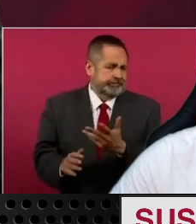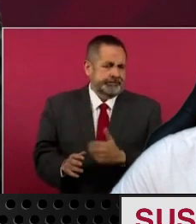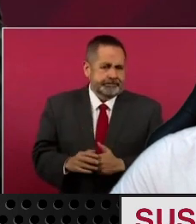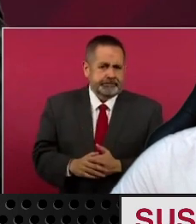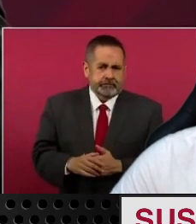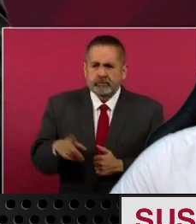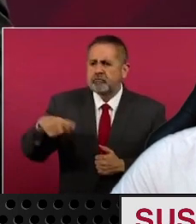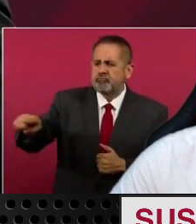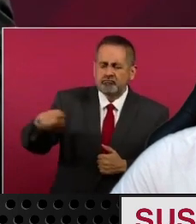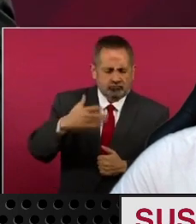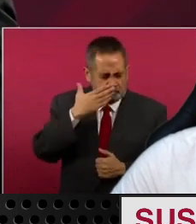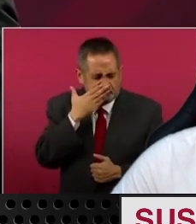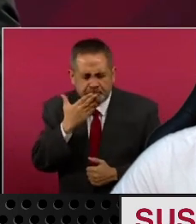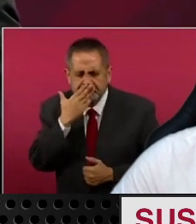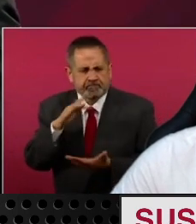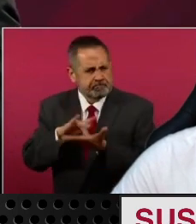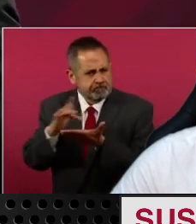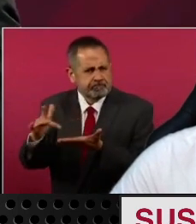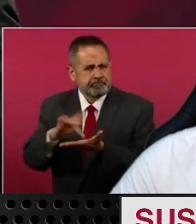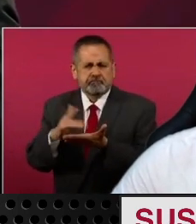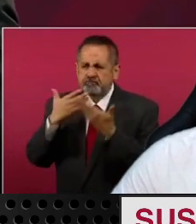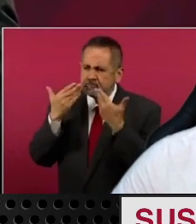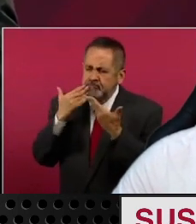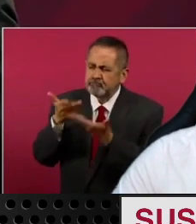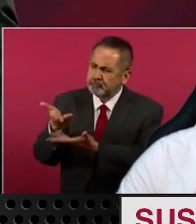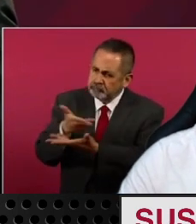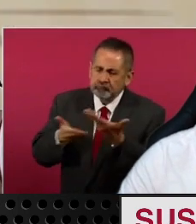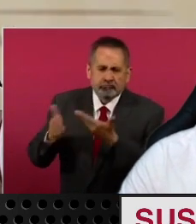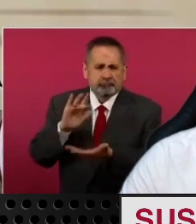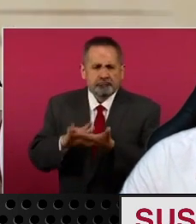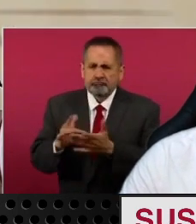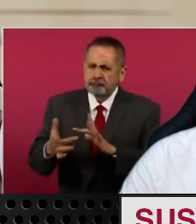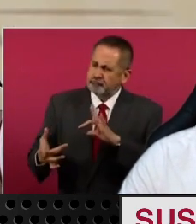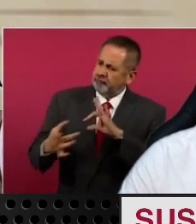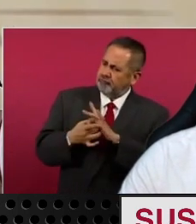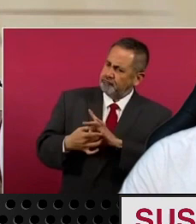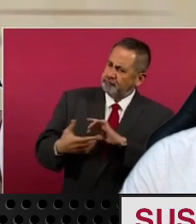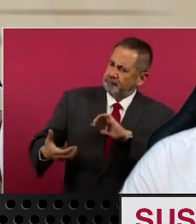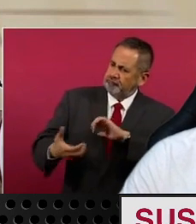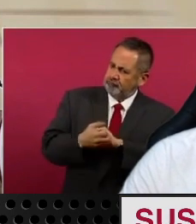es agradecido solidario